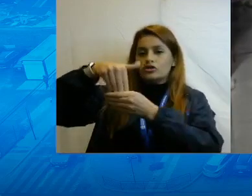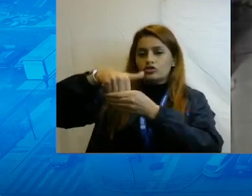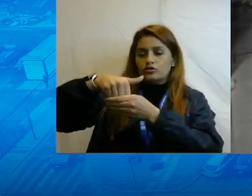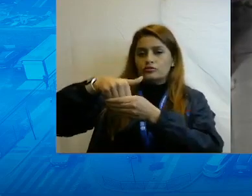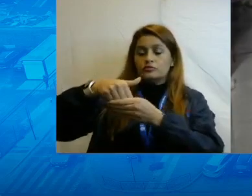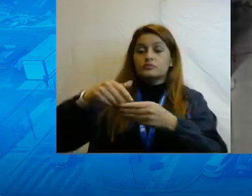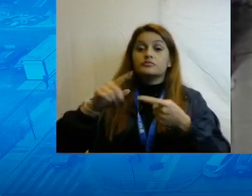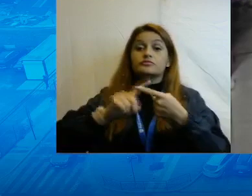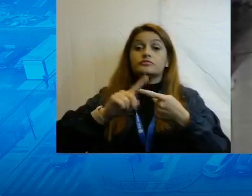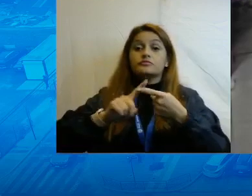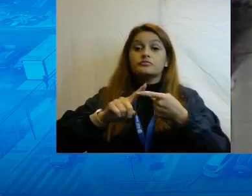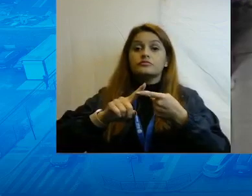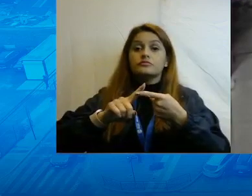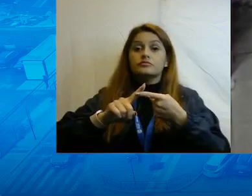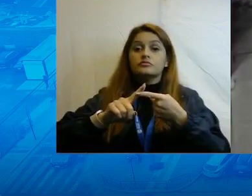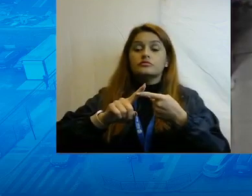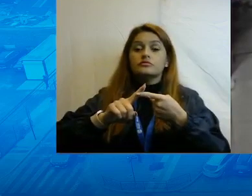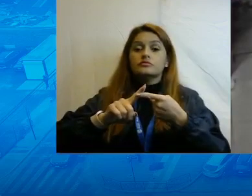Martínez.